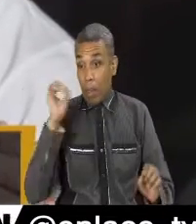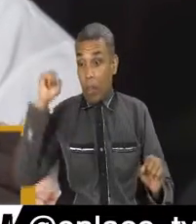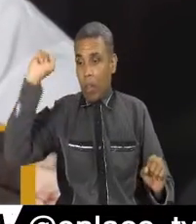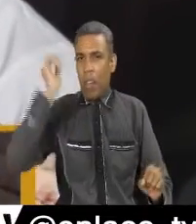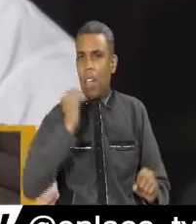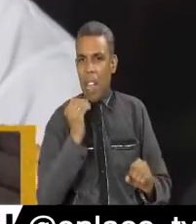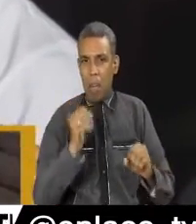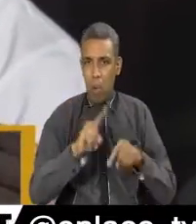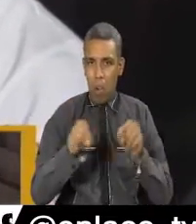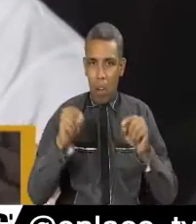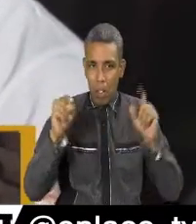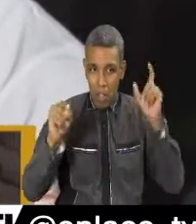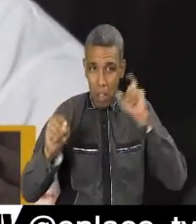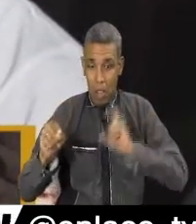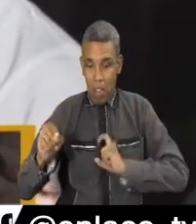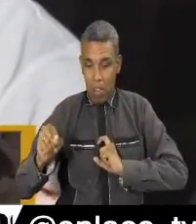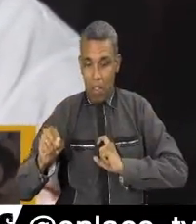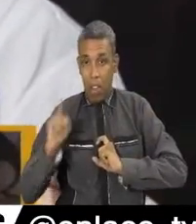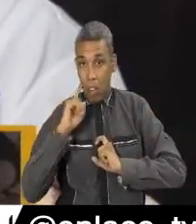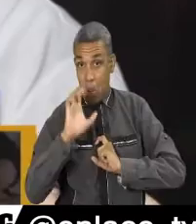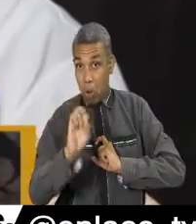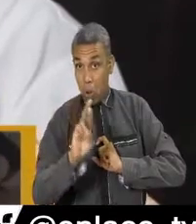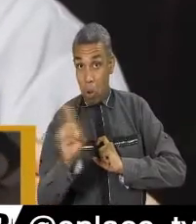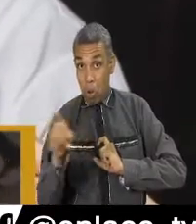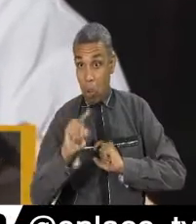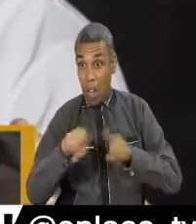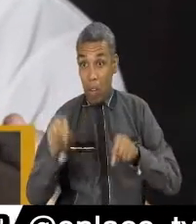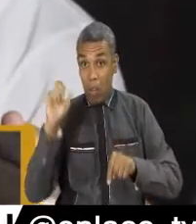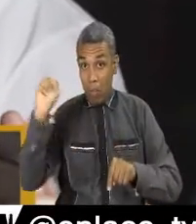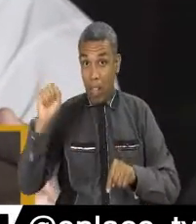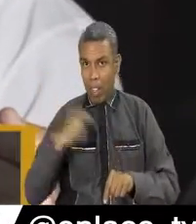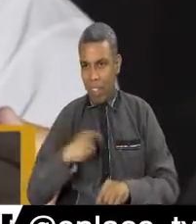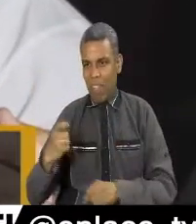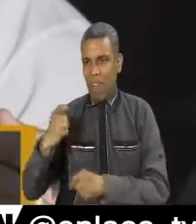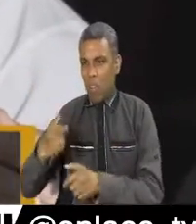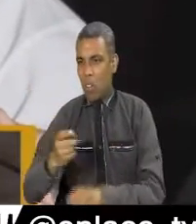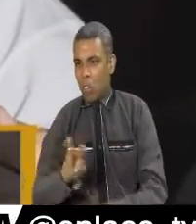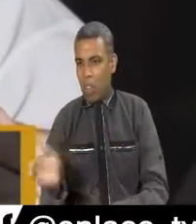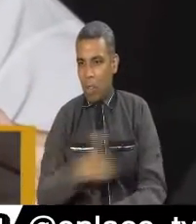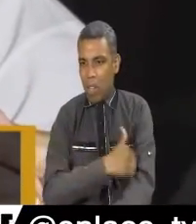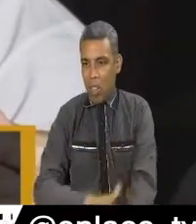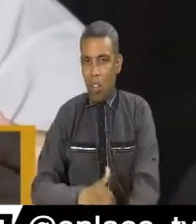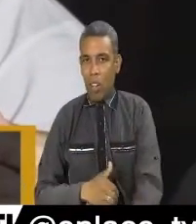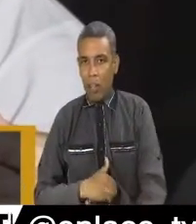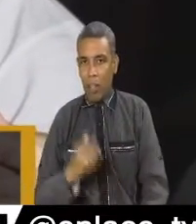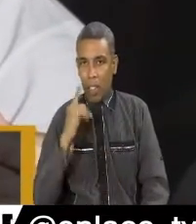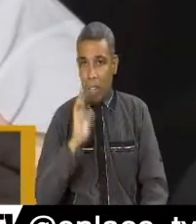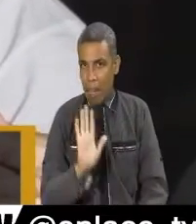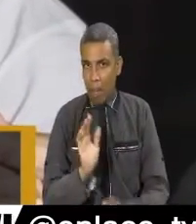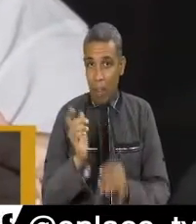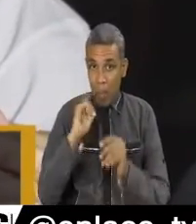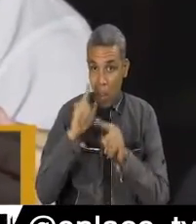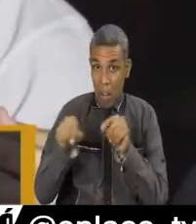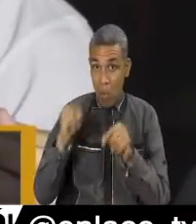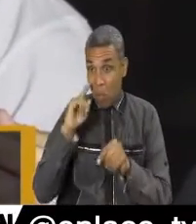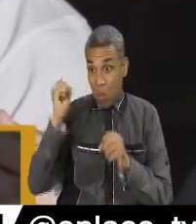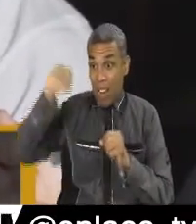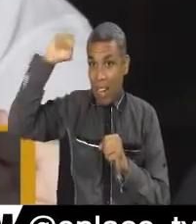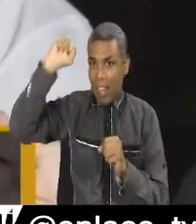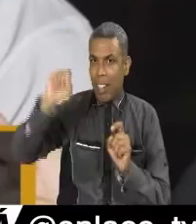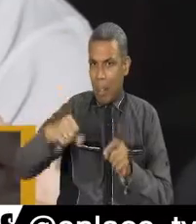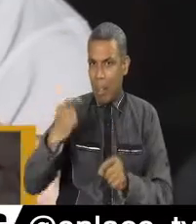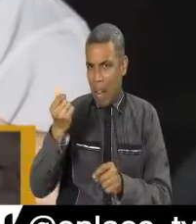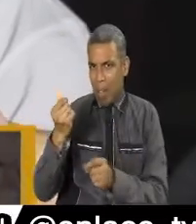oro 12 millones de pesos, la de plata 10, la de bronce 8, y si quedan ahí entre los 8